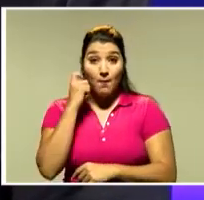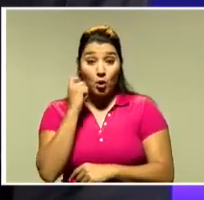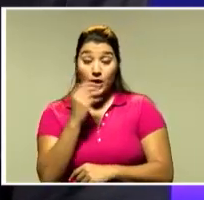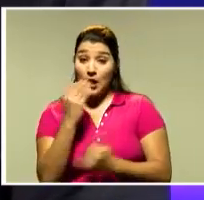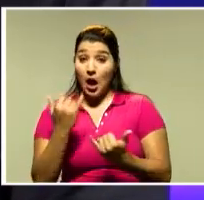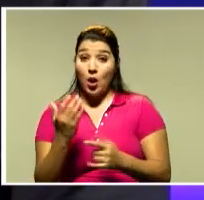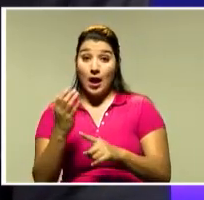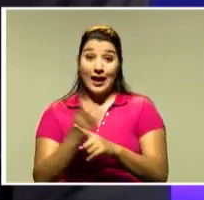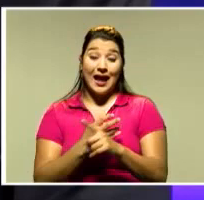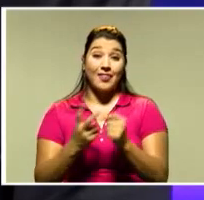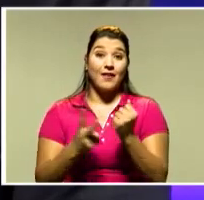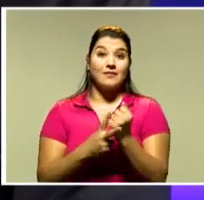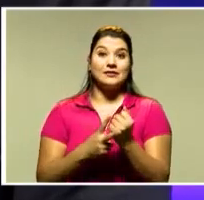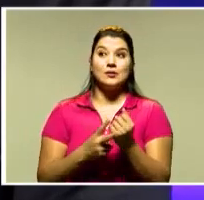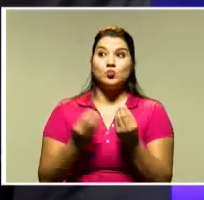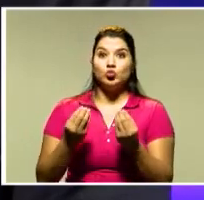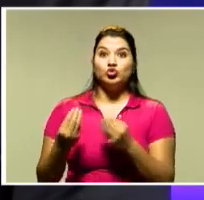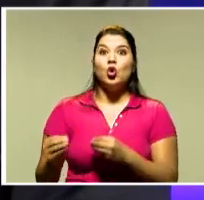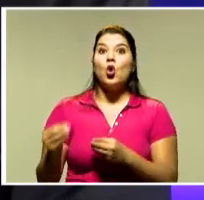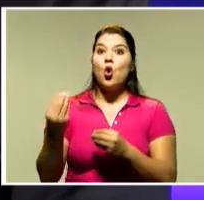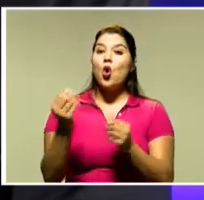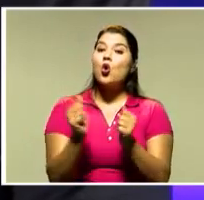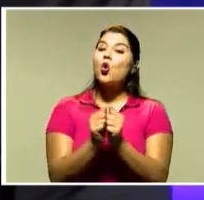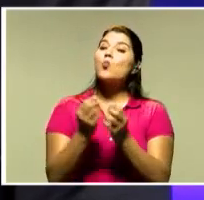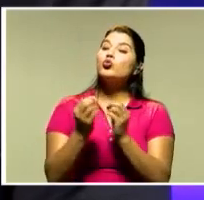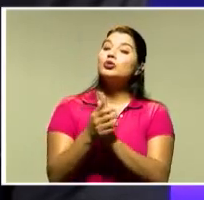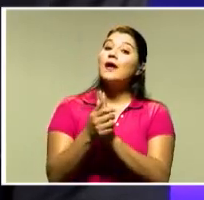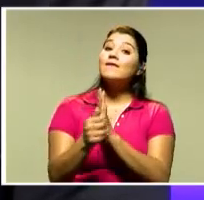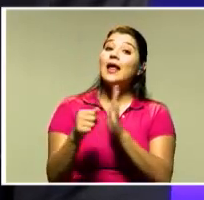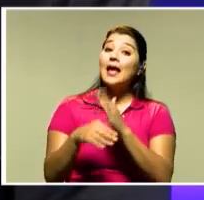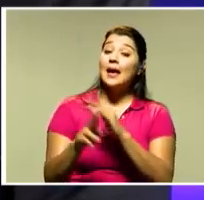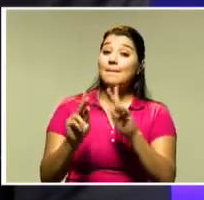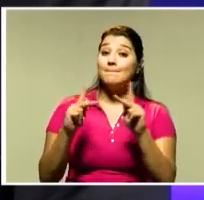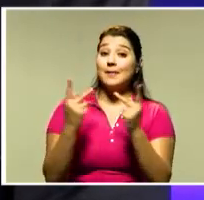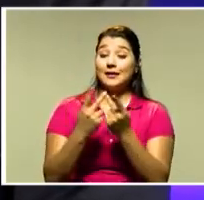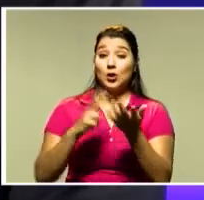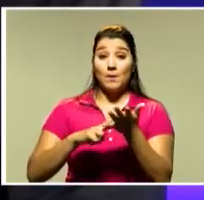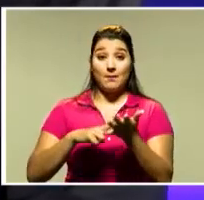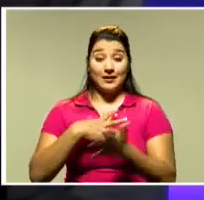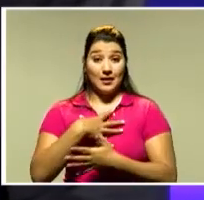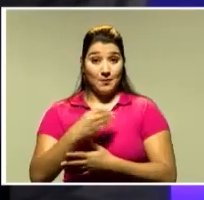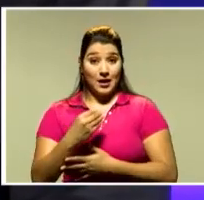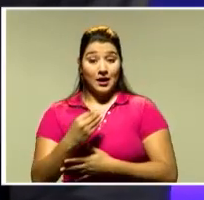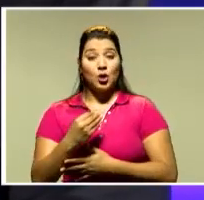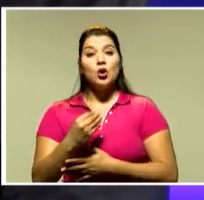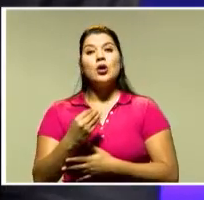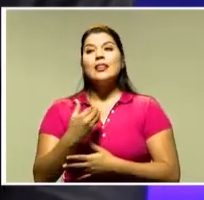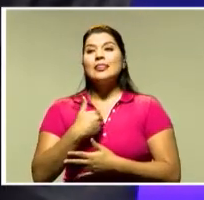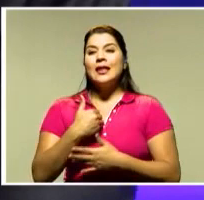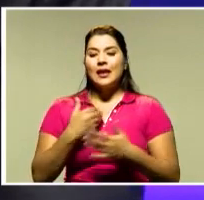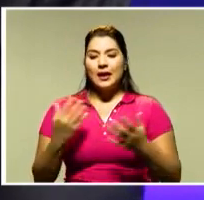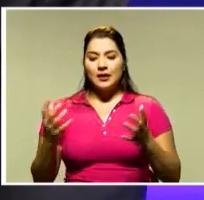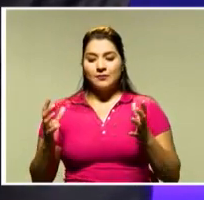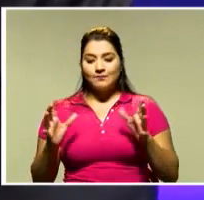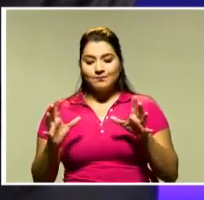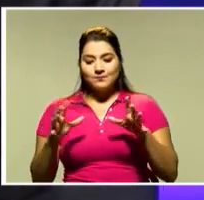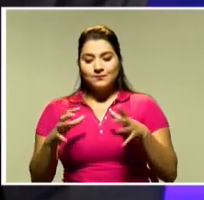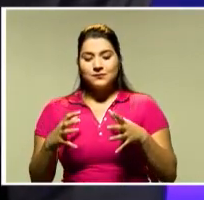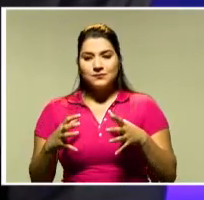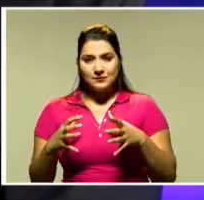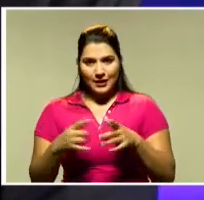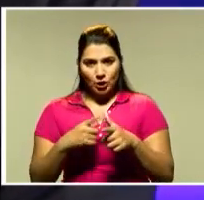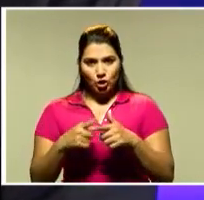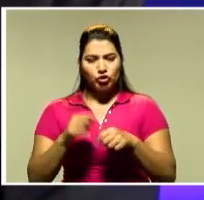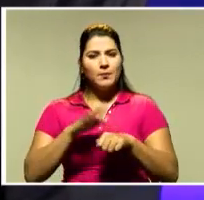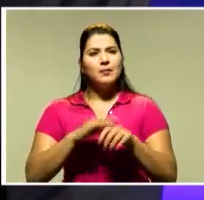también gente joven, súper talentosa en Liberación Nacional, al menos tiene una cohesión que le permite presentarse al país